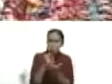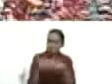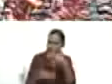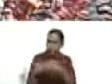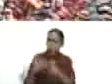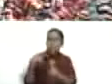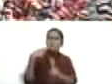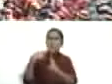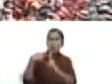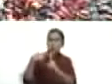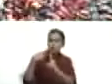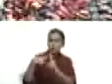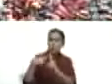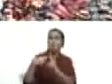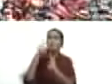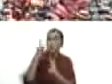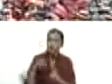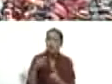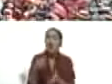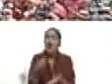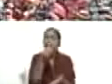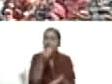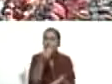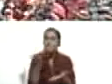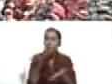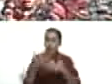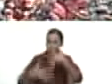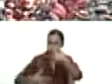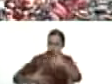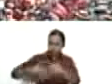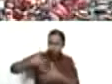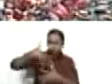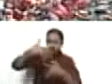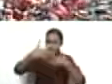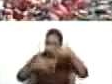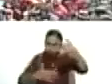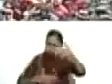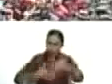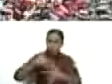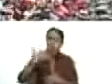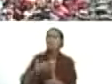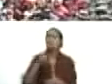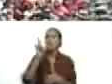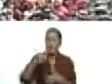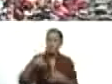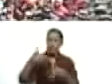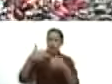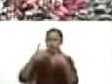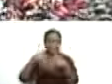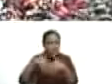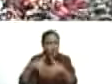La producción de los alimentos en Venezuela, la recuperación industrial.